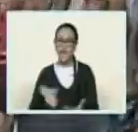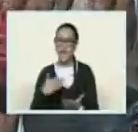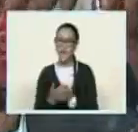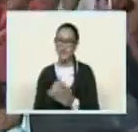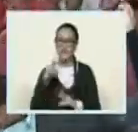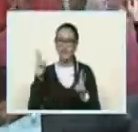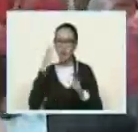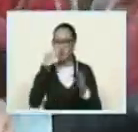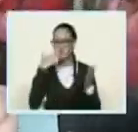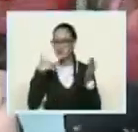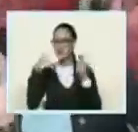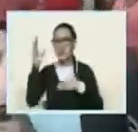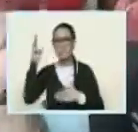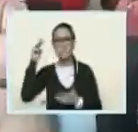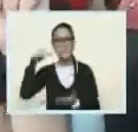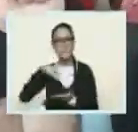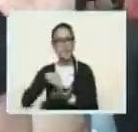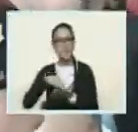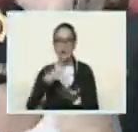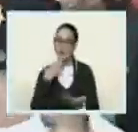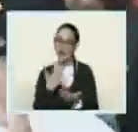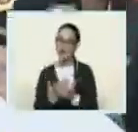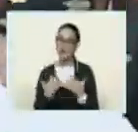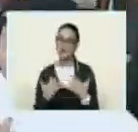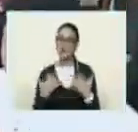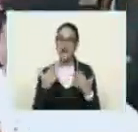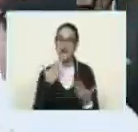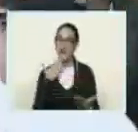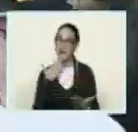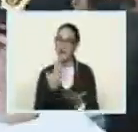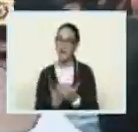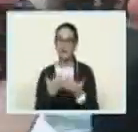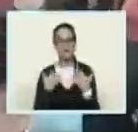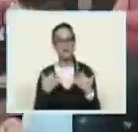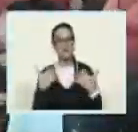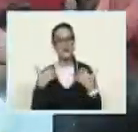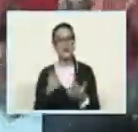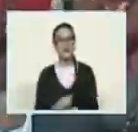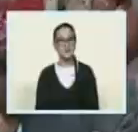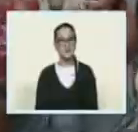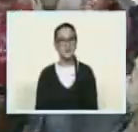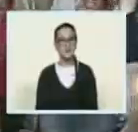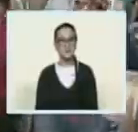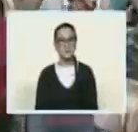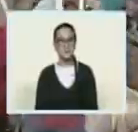¡Hasta la victoria siempre, Miranda! ¡Gracias, gracias, gracias!